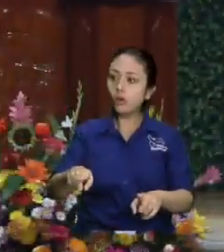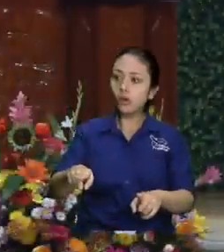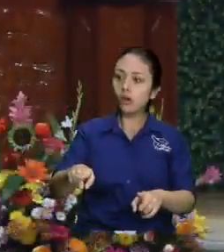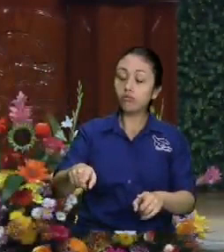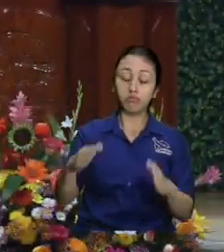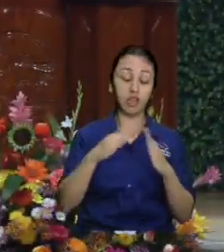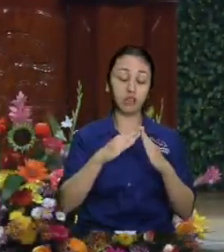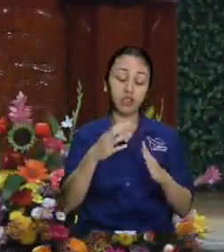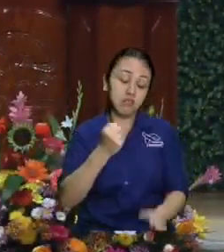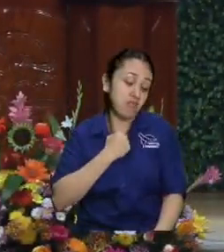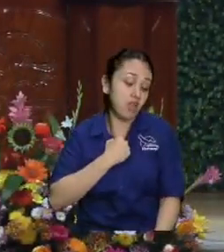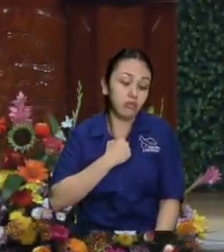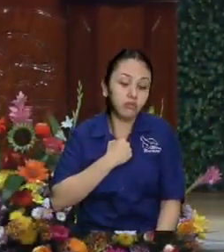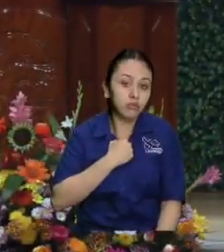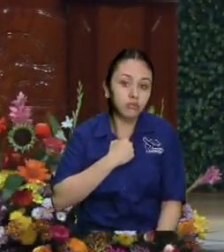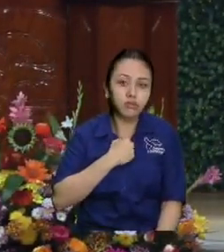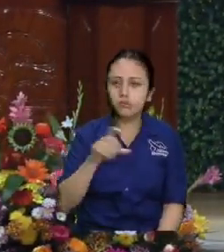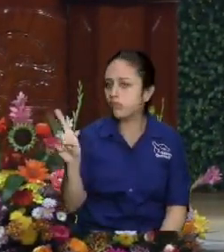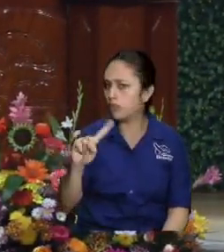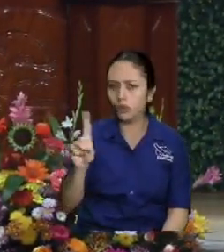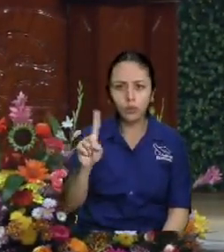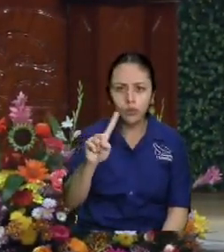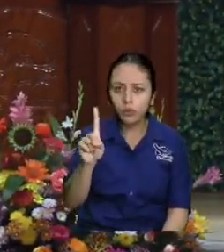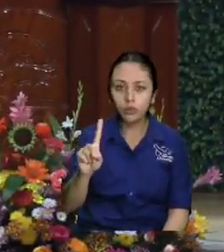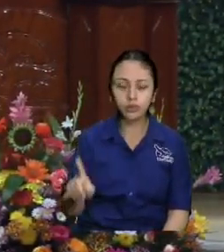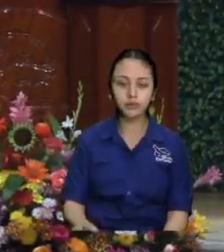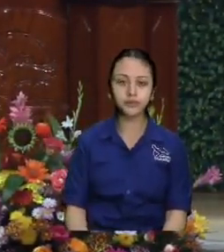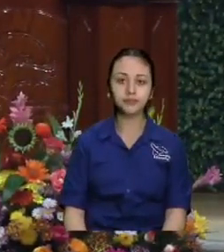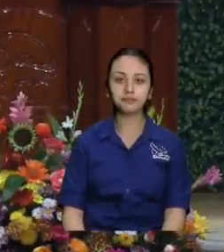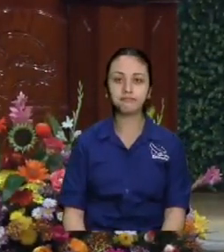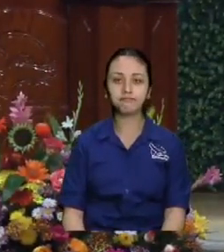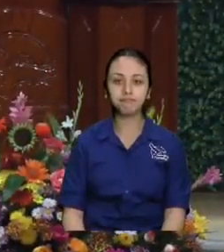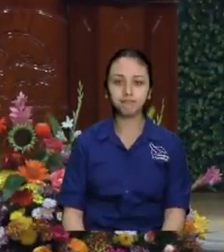así? Eso no está bien.